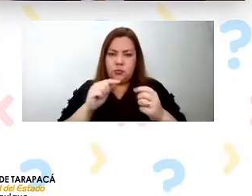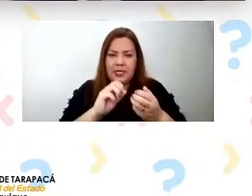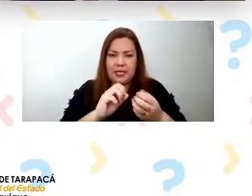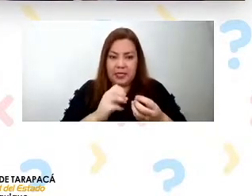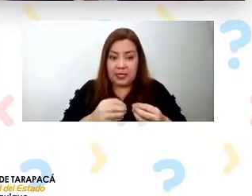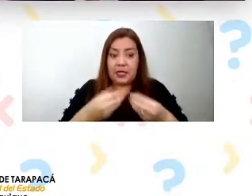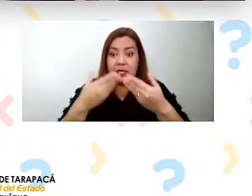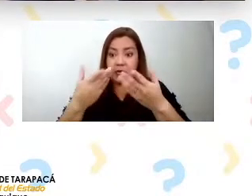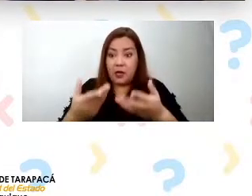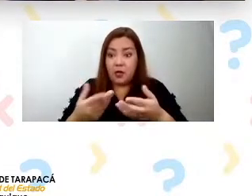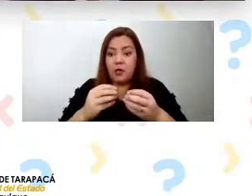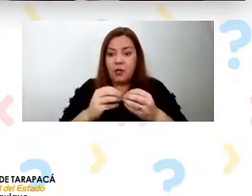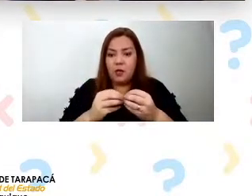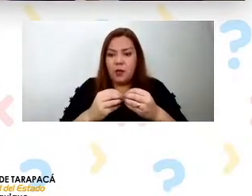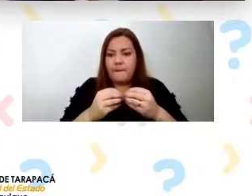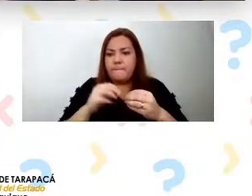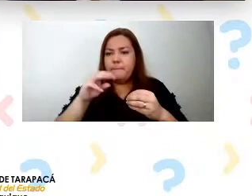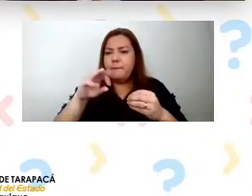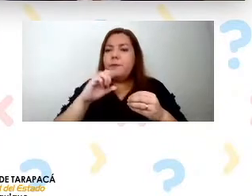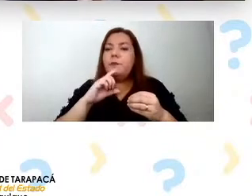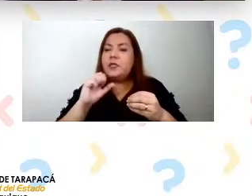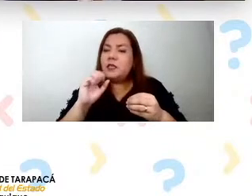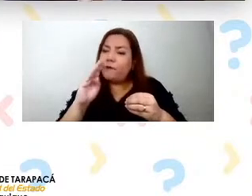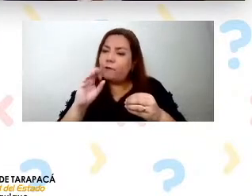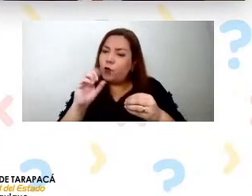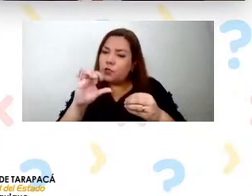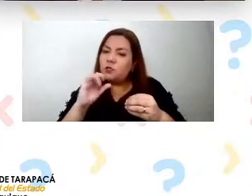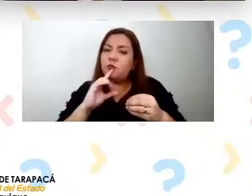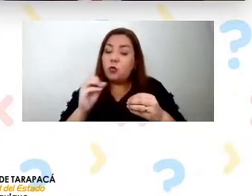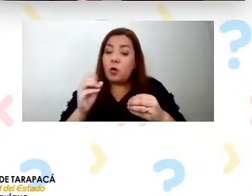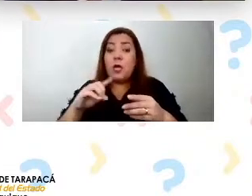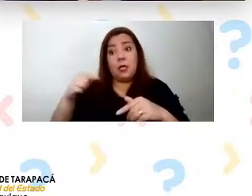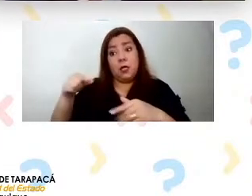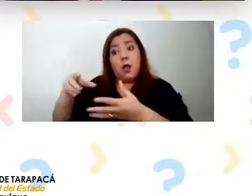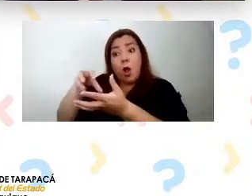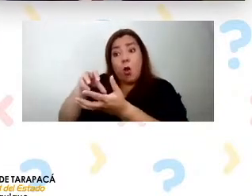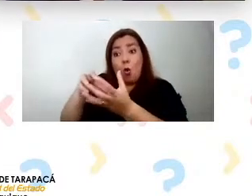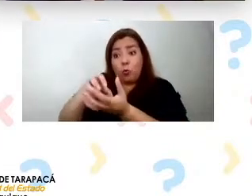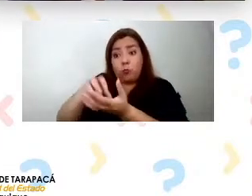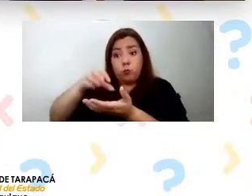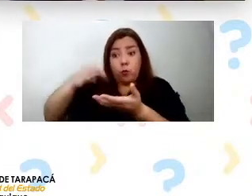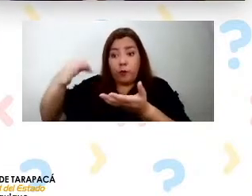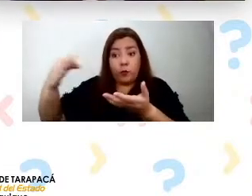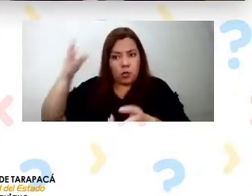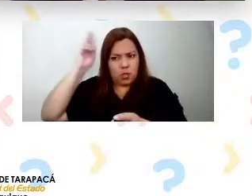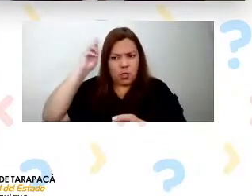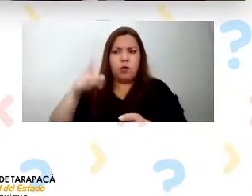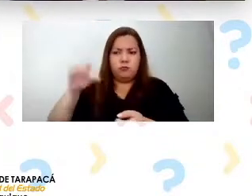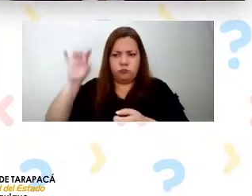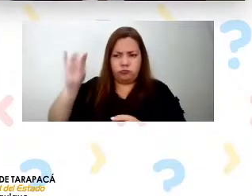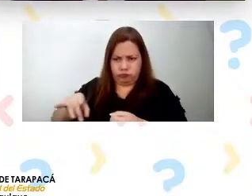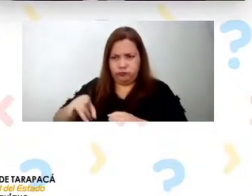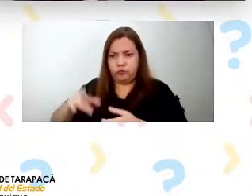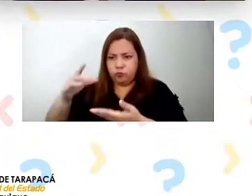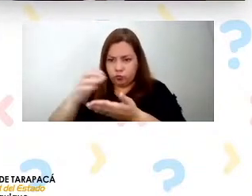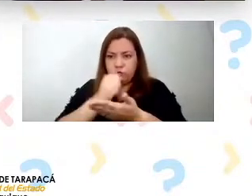generar metabolitos, ¿no es cierto?, que las comunidades indígenas han sabido utilizar y lo siguen utilizando